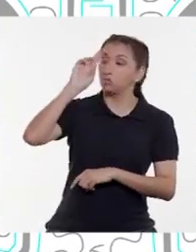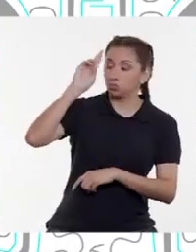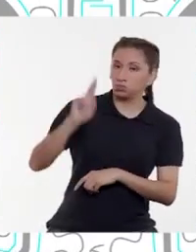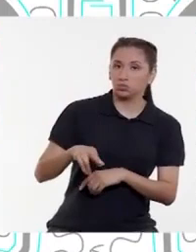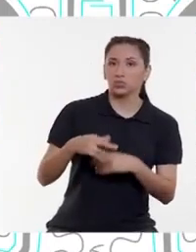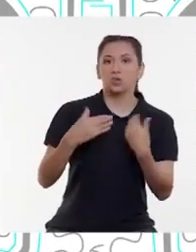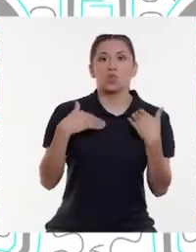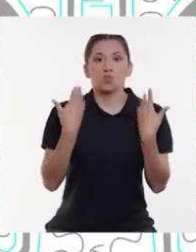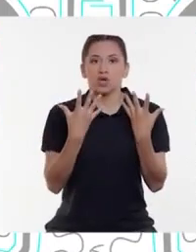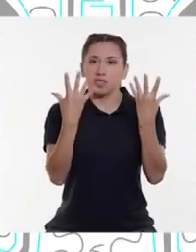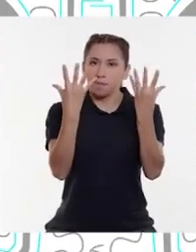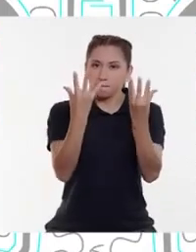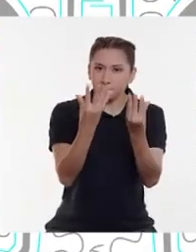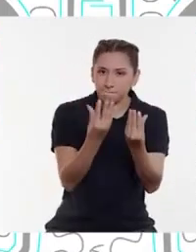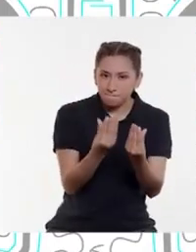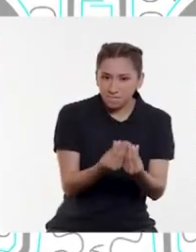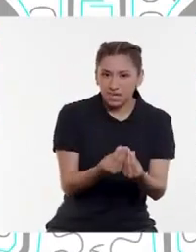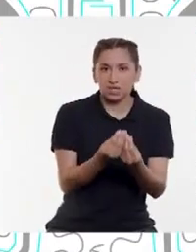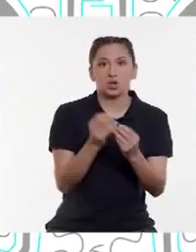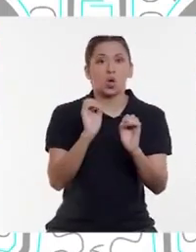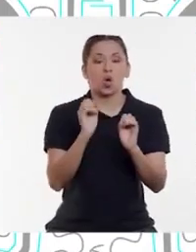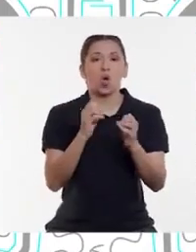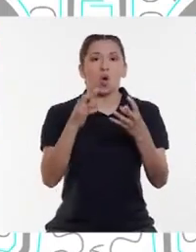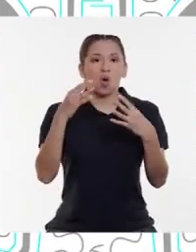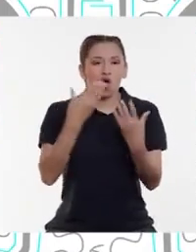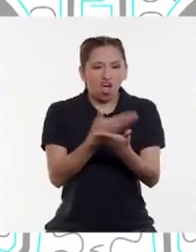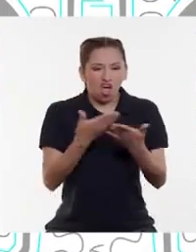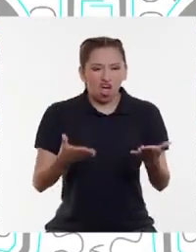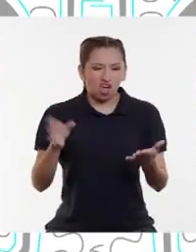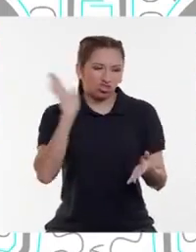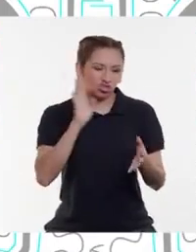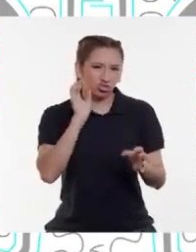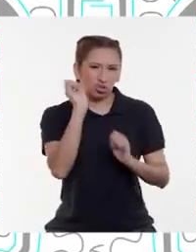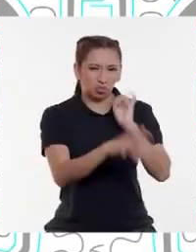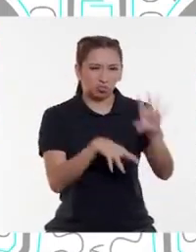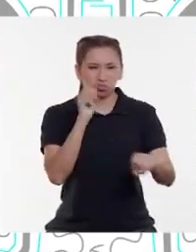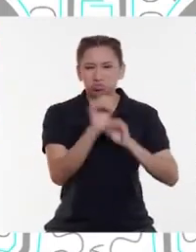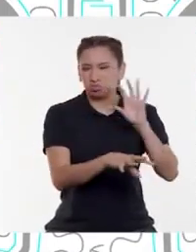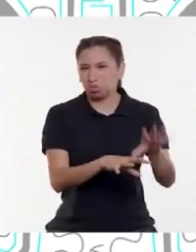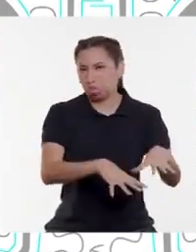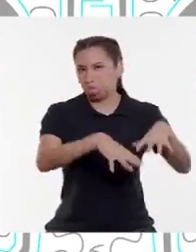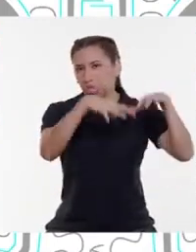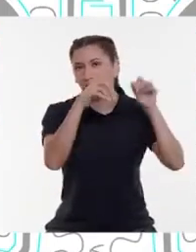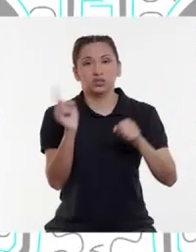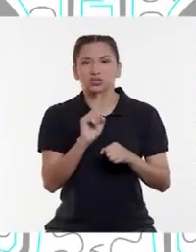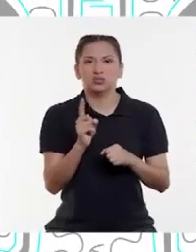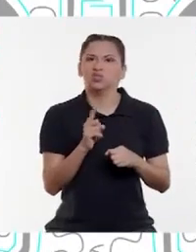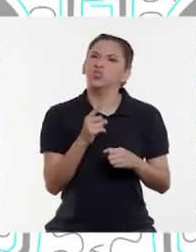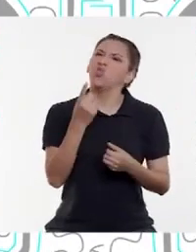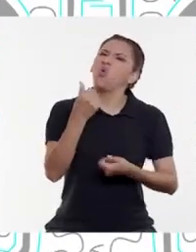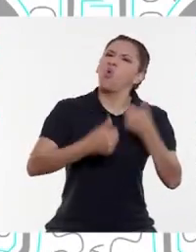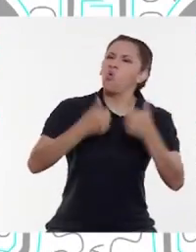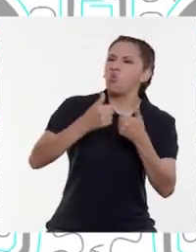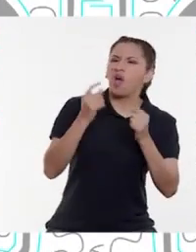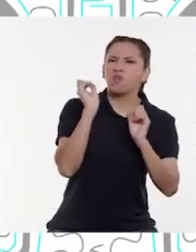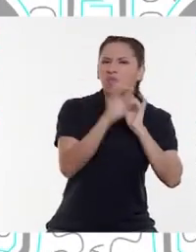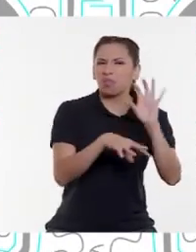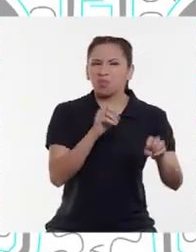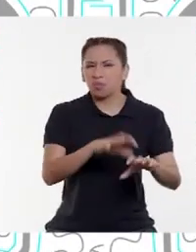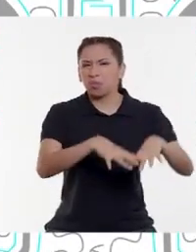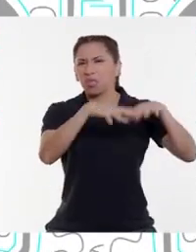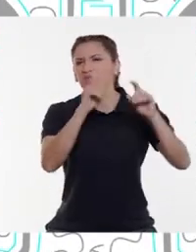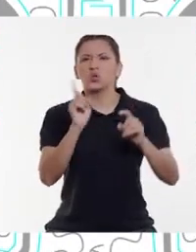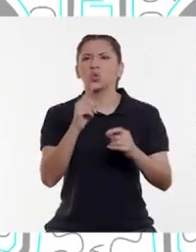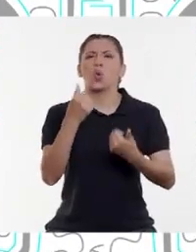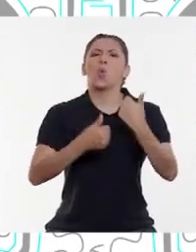hacer es evitar o disminuir el uso de materiales contaminantes en nuestra vida diaria. ¿Y qué materiales de esa clase